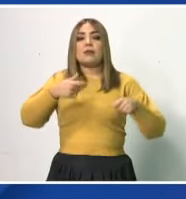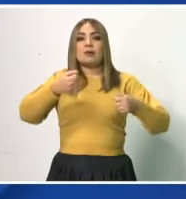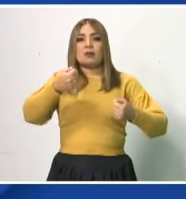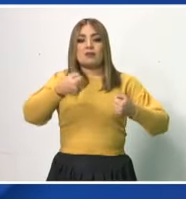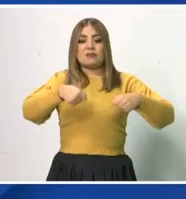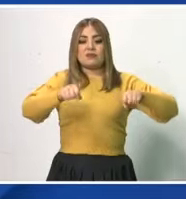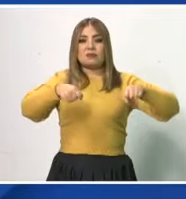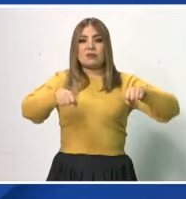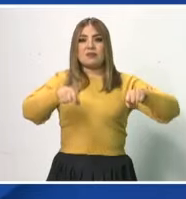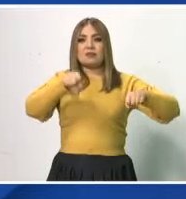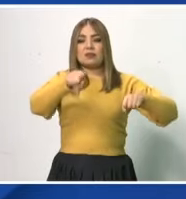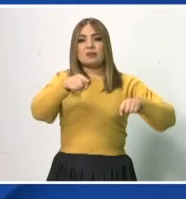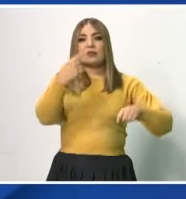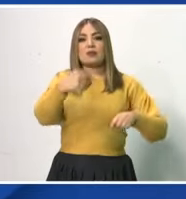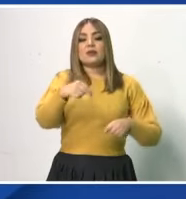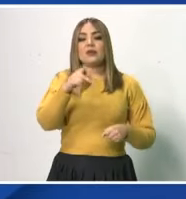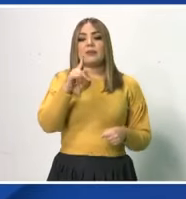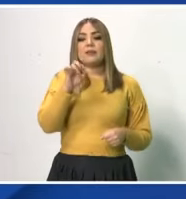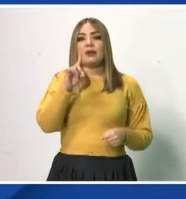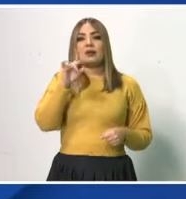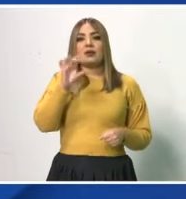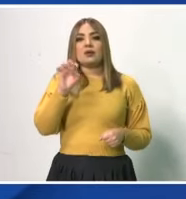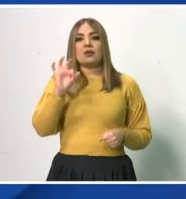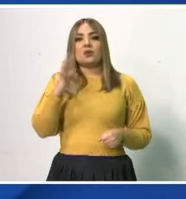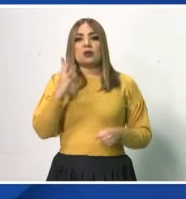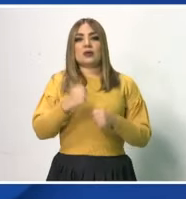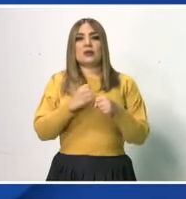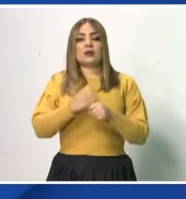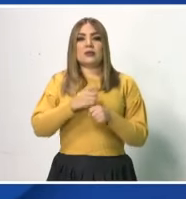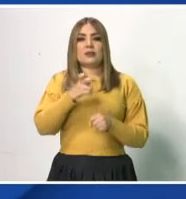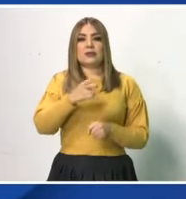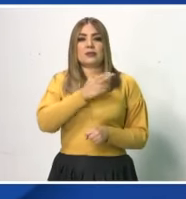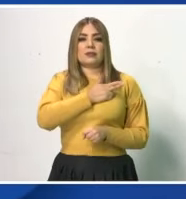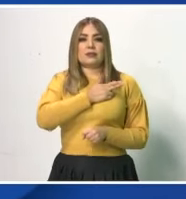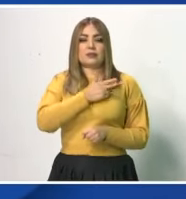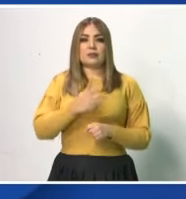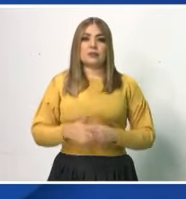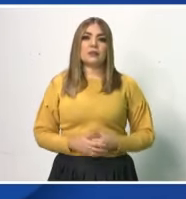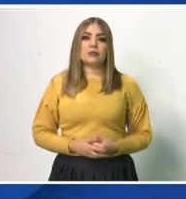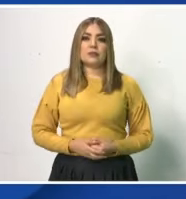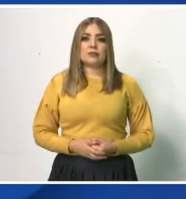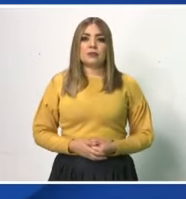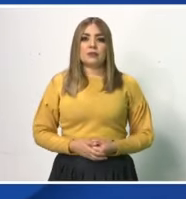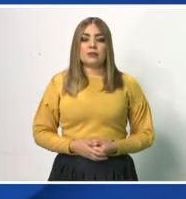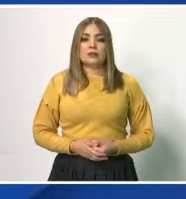identificado como Pedro de 45 años resultó con lesiones menores